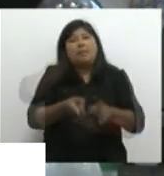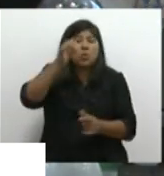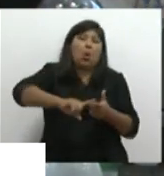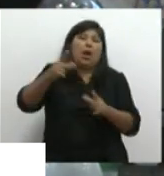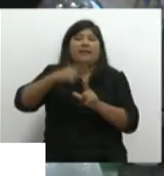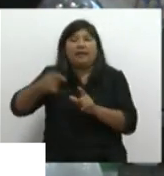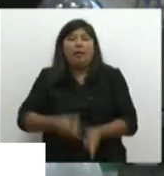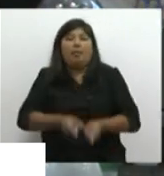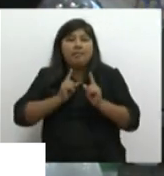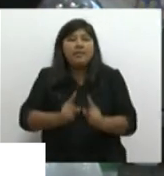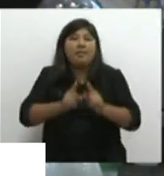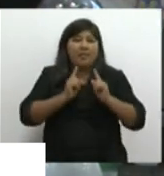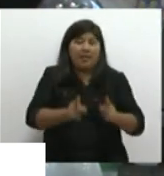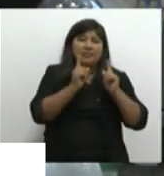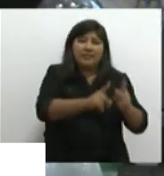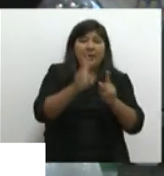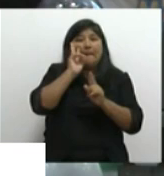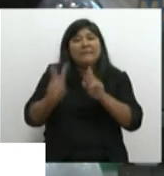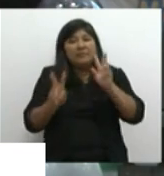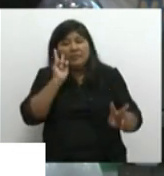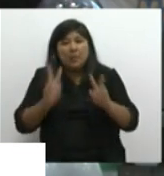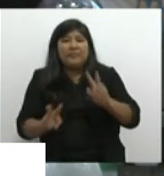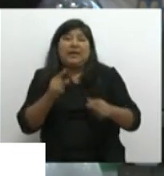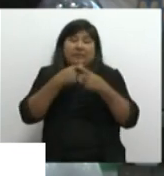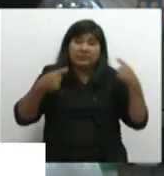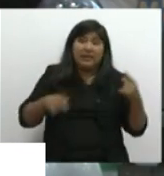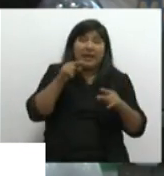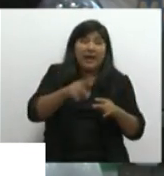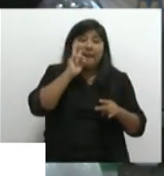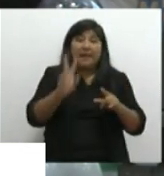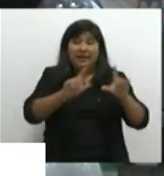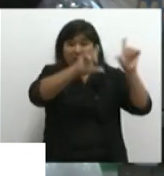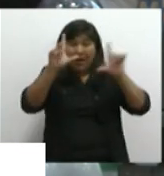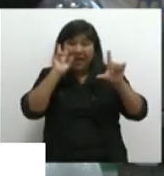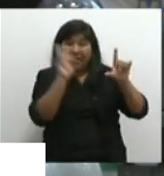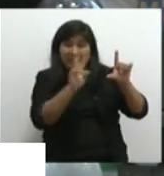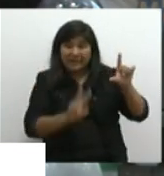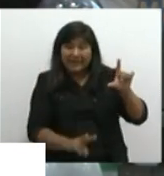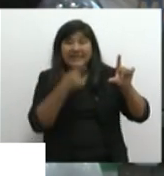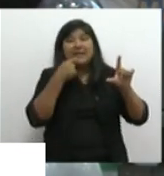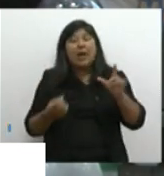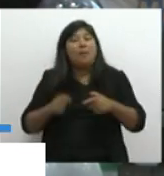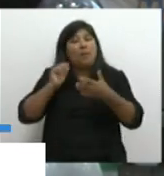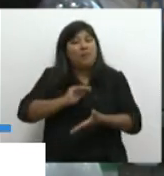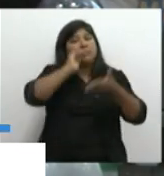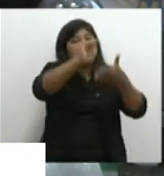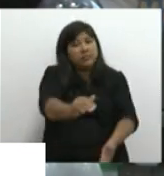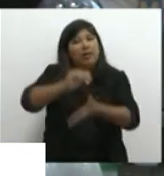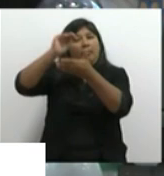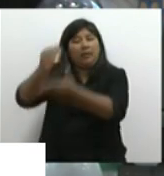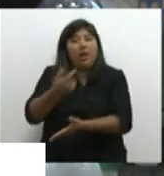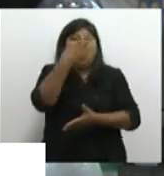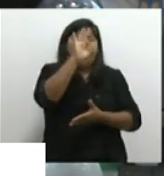van a ver que tenemos una inversión en producción del orden de los 40 mil millones en todo lo que son los